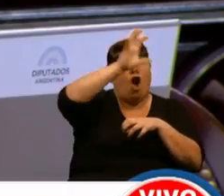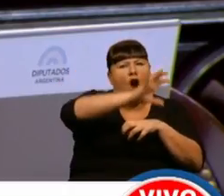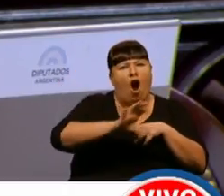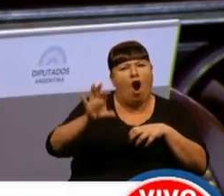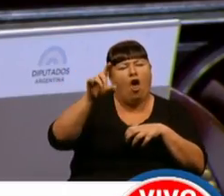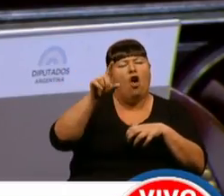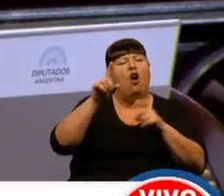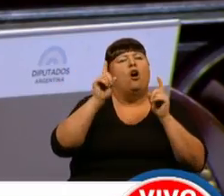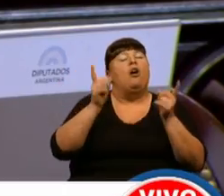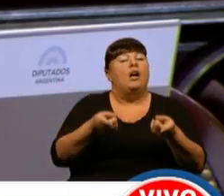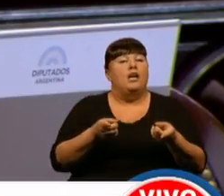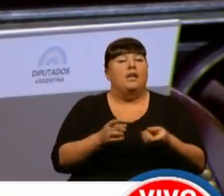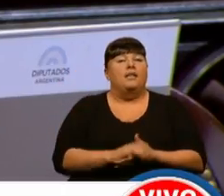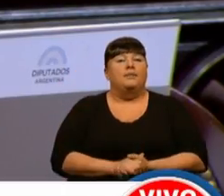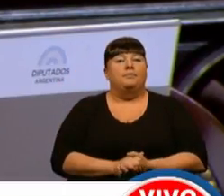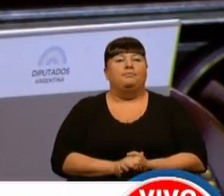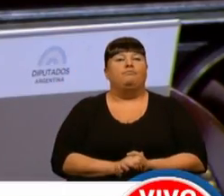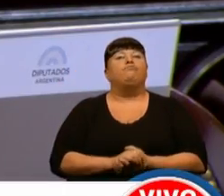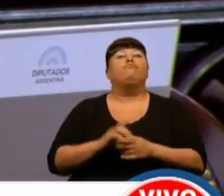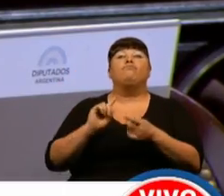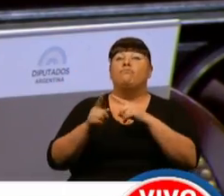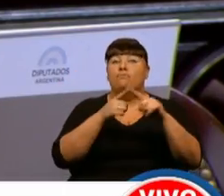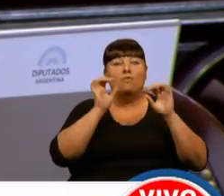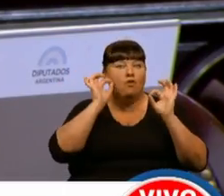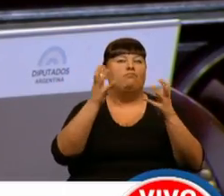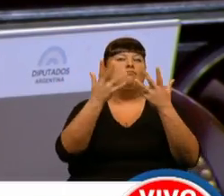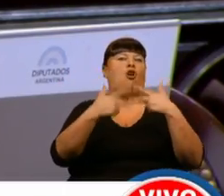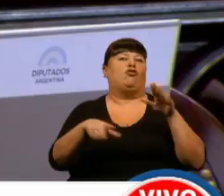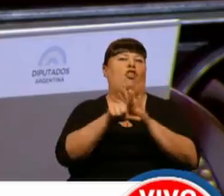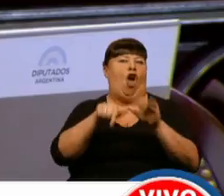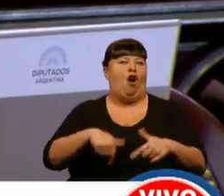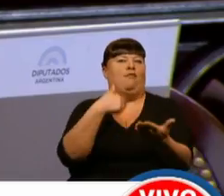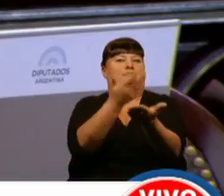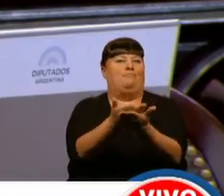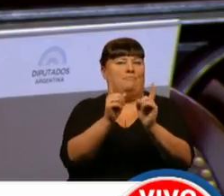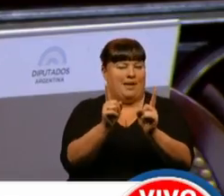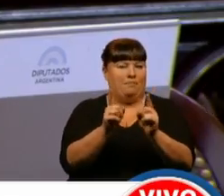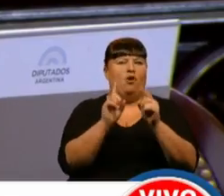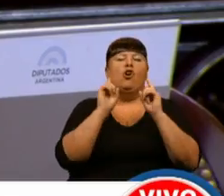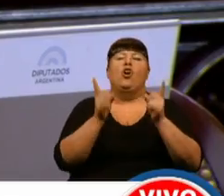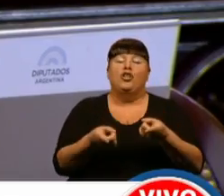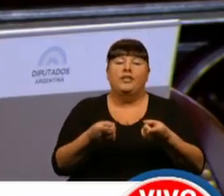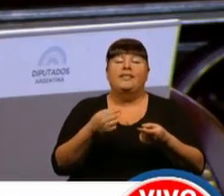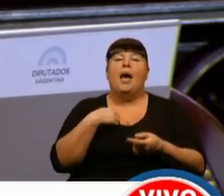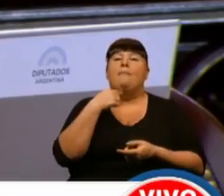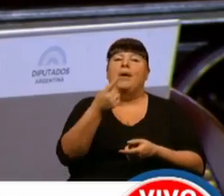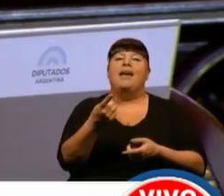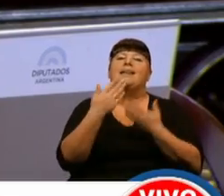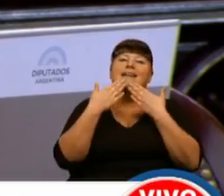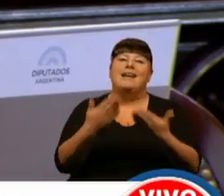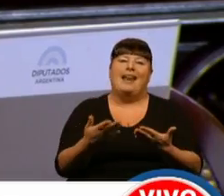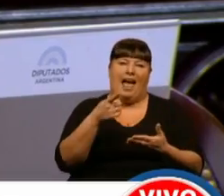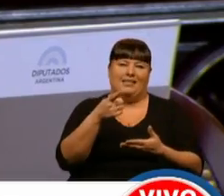y llegamos a este proyecto que estamos acá presentando quiero también expresar mi agradecimiento